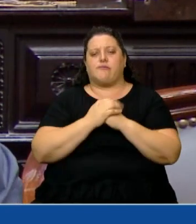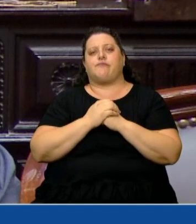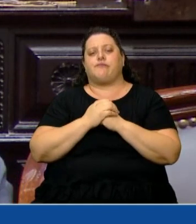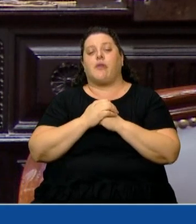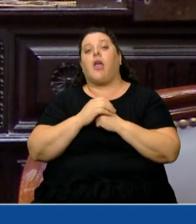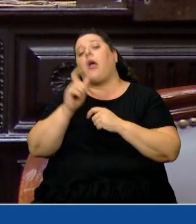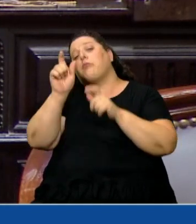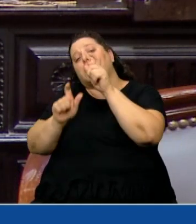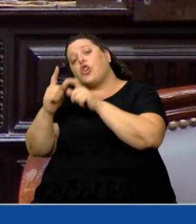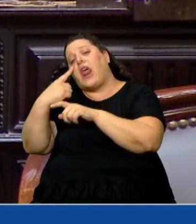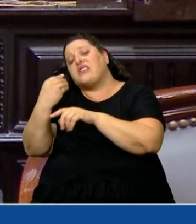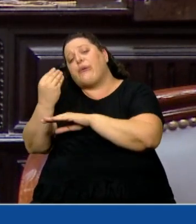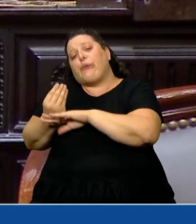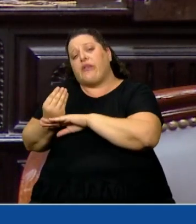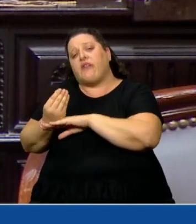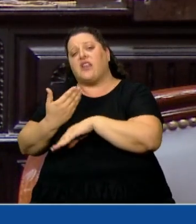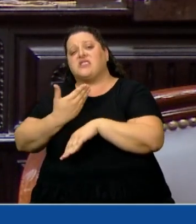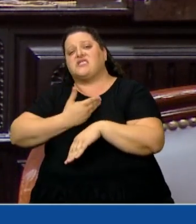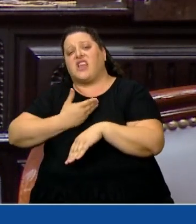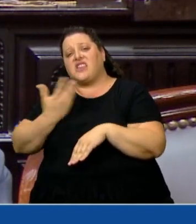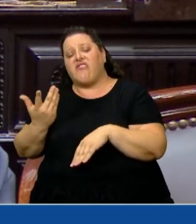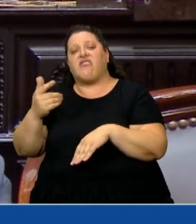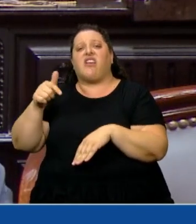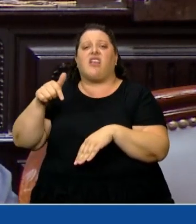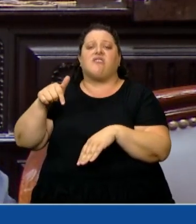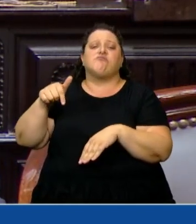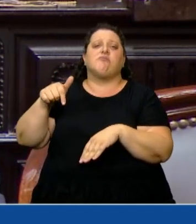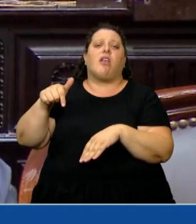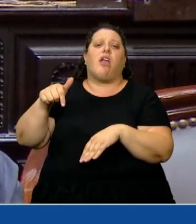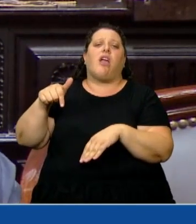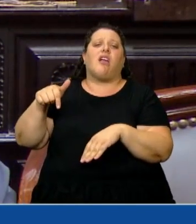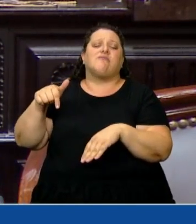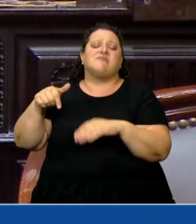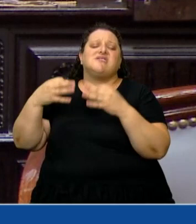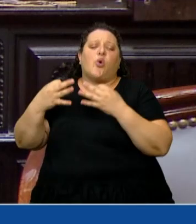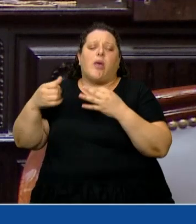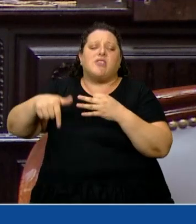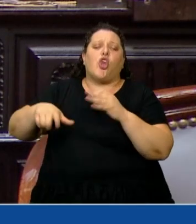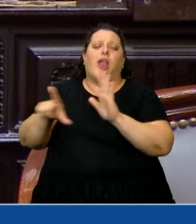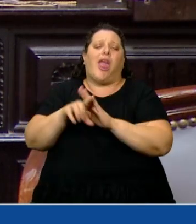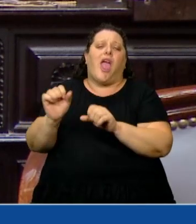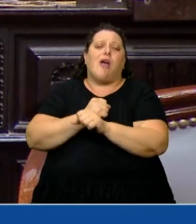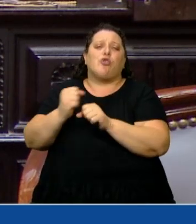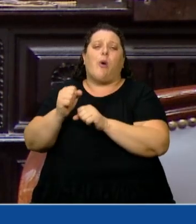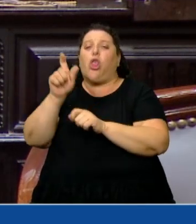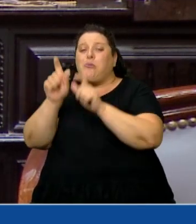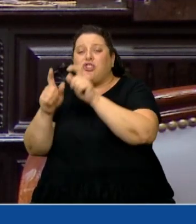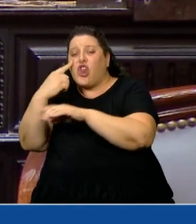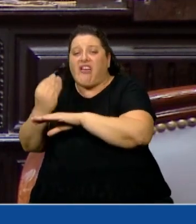sabor amargo que aprobamos una ley que no tiene grieta, es cierto, pero es una ley que mira el mediano